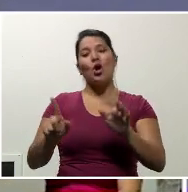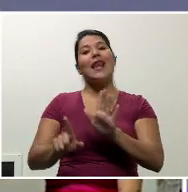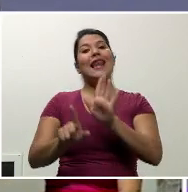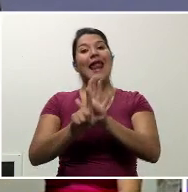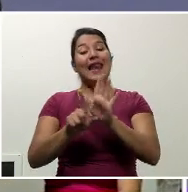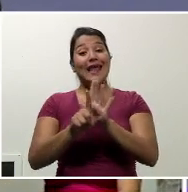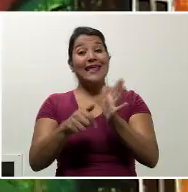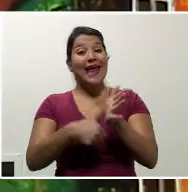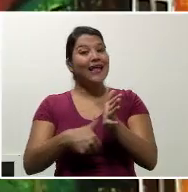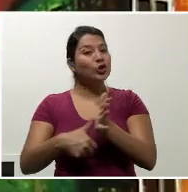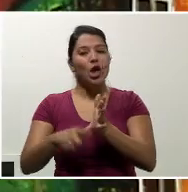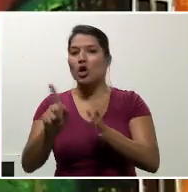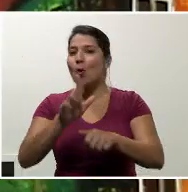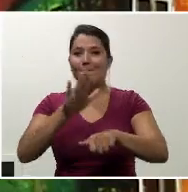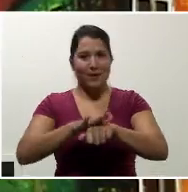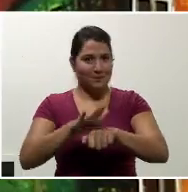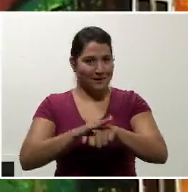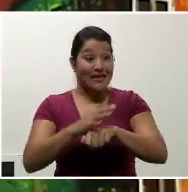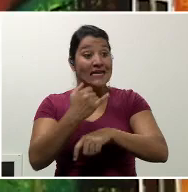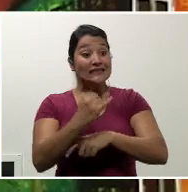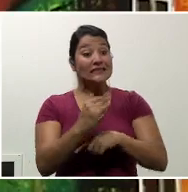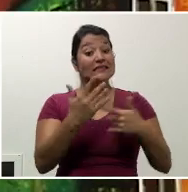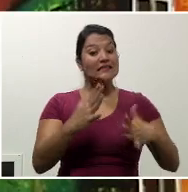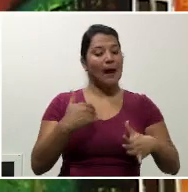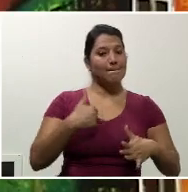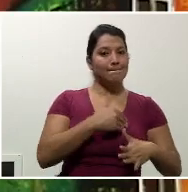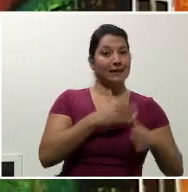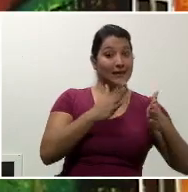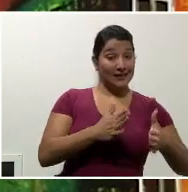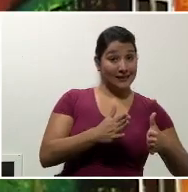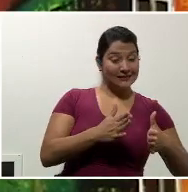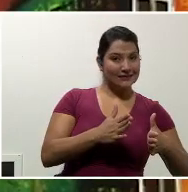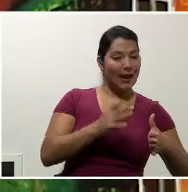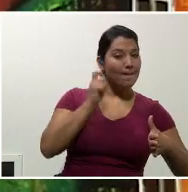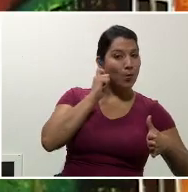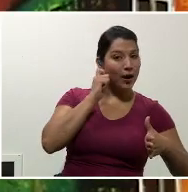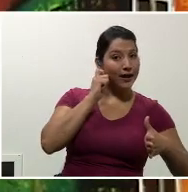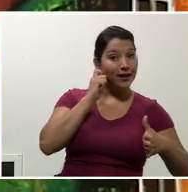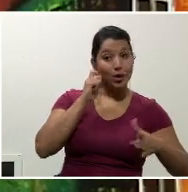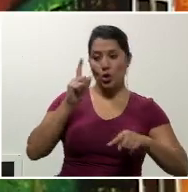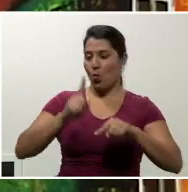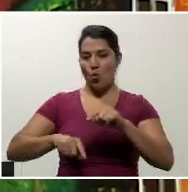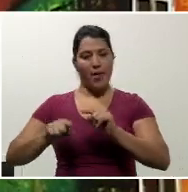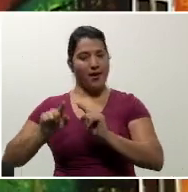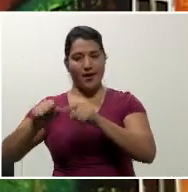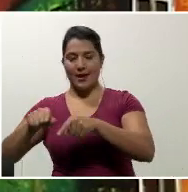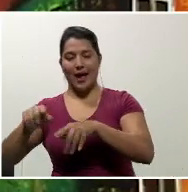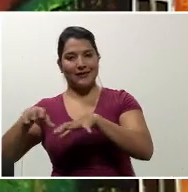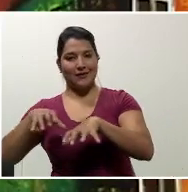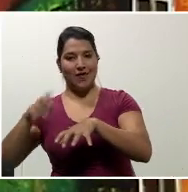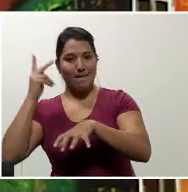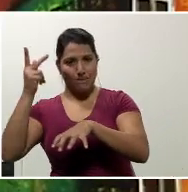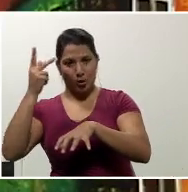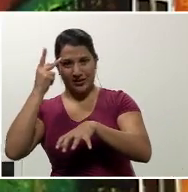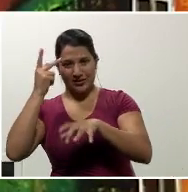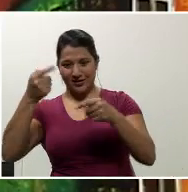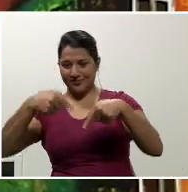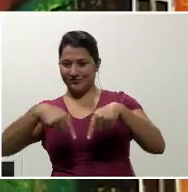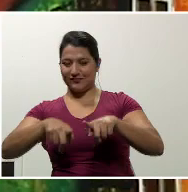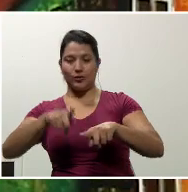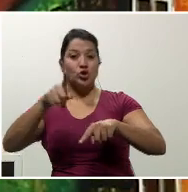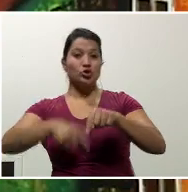Código Electoral. Hubo una denuncia el año pasado respecto a la asistencia de doña Patricia a una actividad